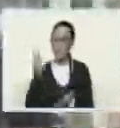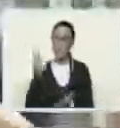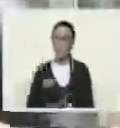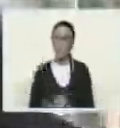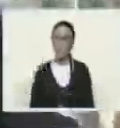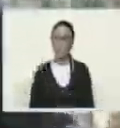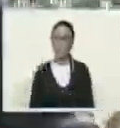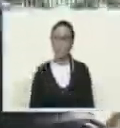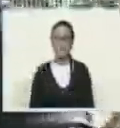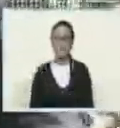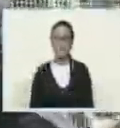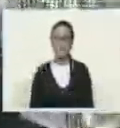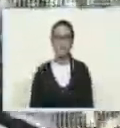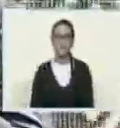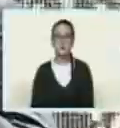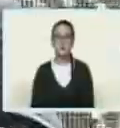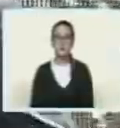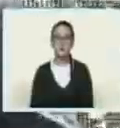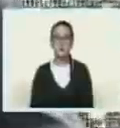¡Aprobado!